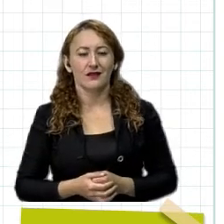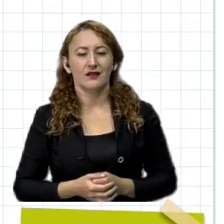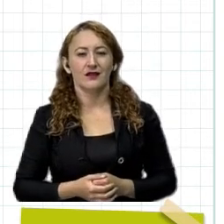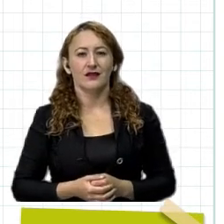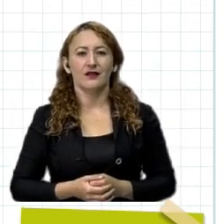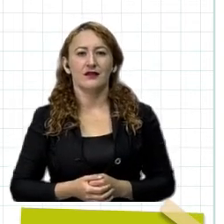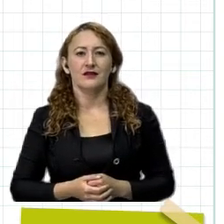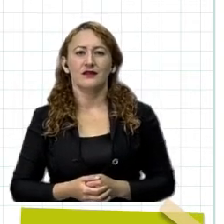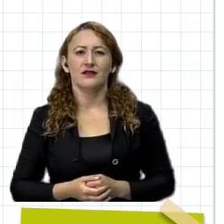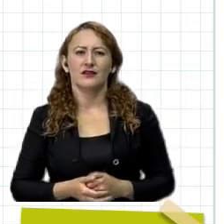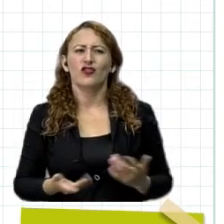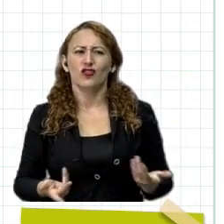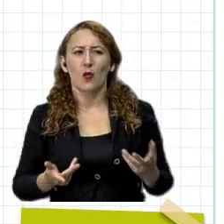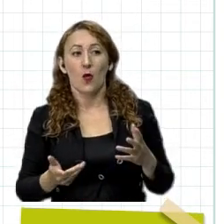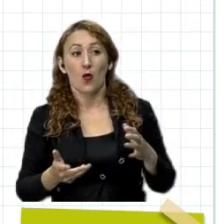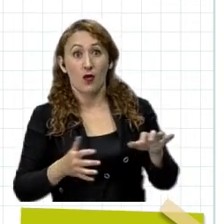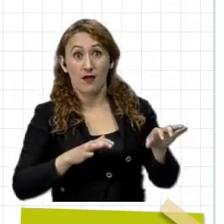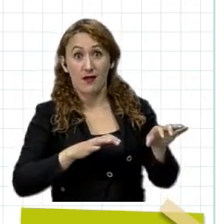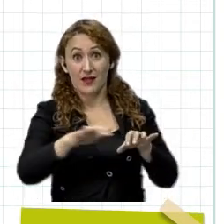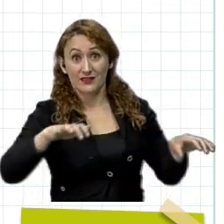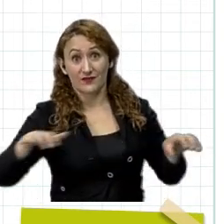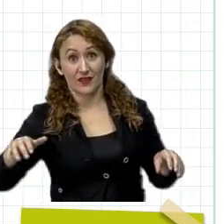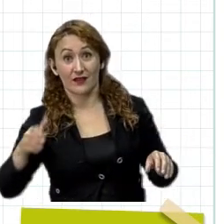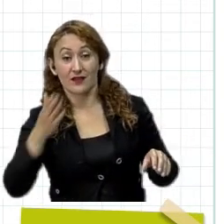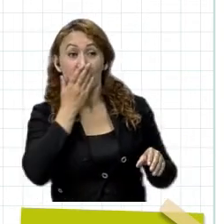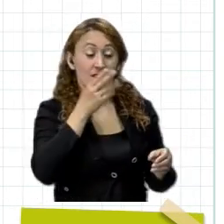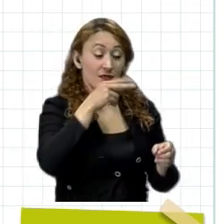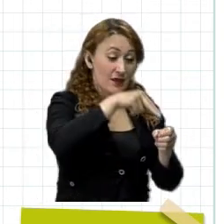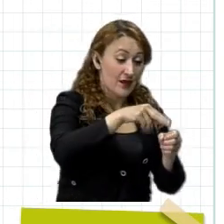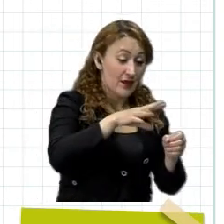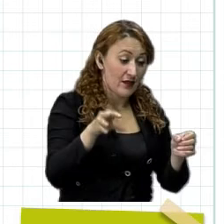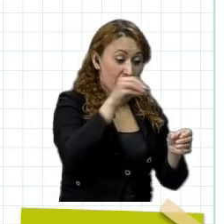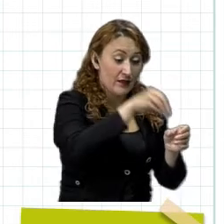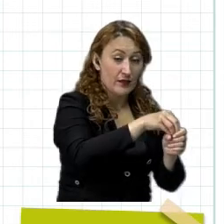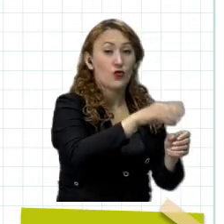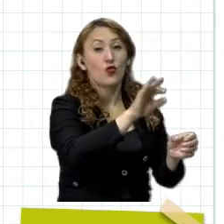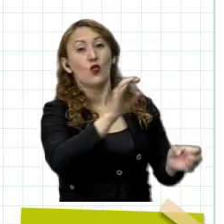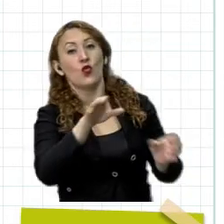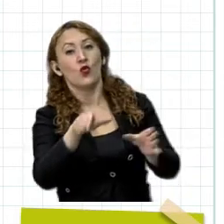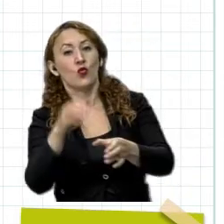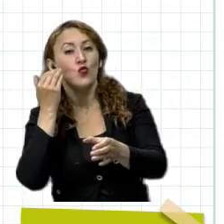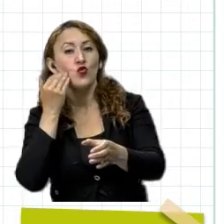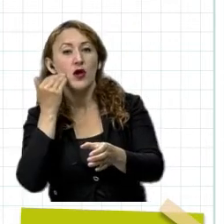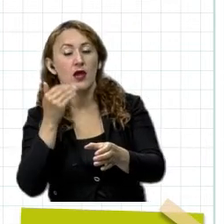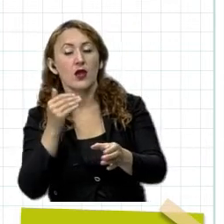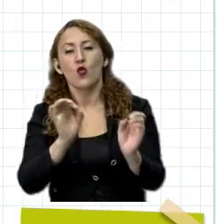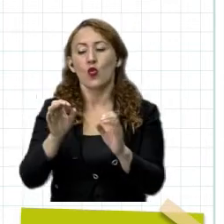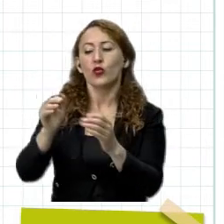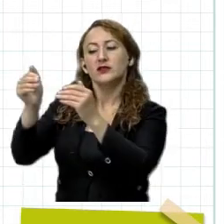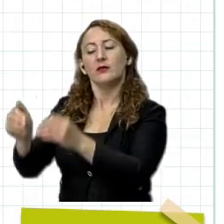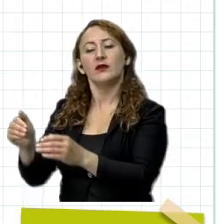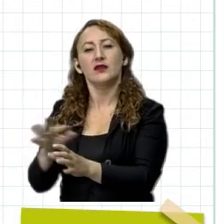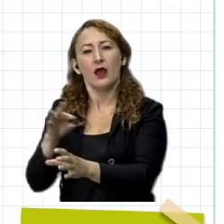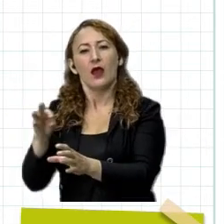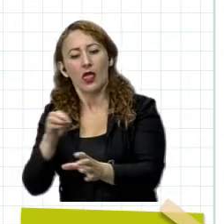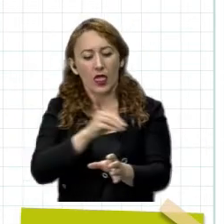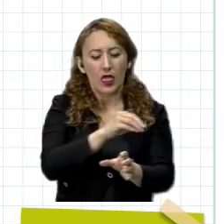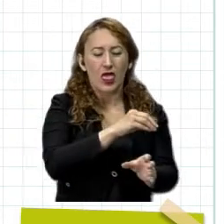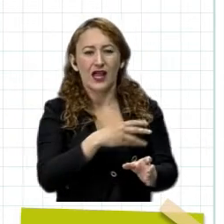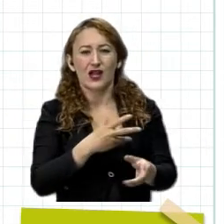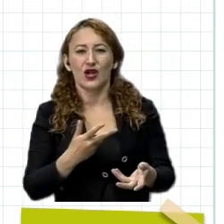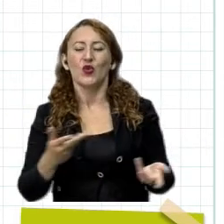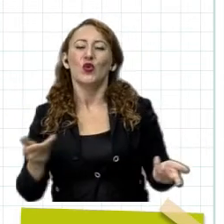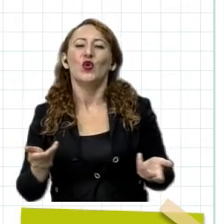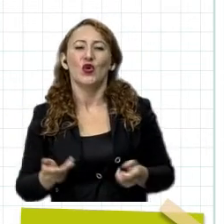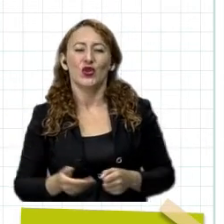¿La vamos a poner en qué casilla? ¿En la casilla de los indígenas? ¿En la casilla de las mujeres? ¿En la casilla de las personas en situación de discapacidad? ¿En la casilla de las